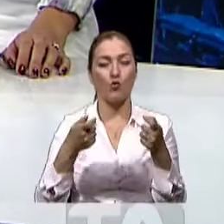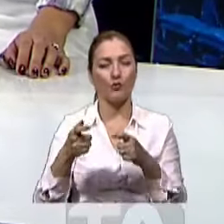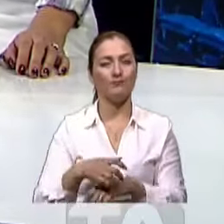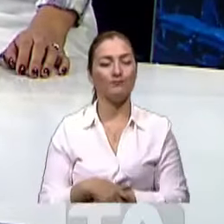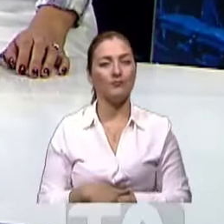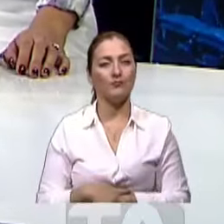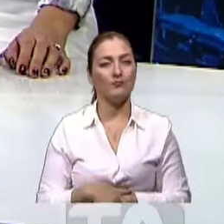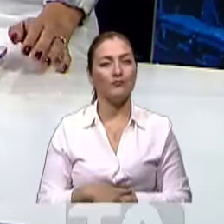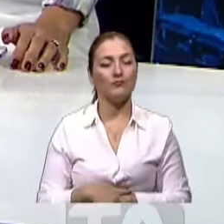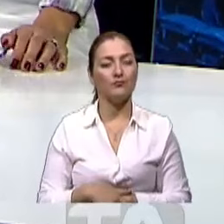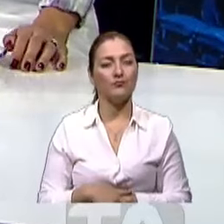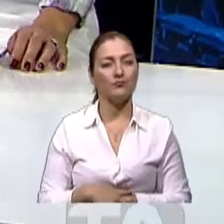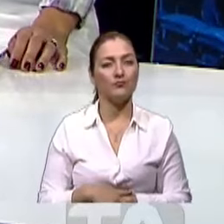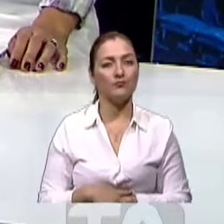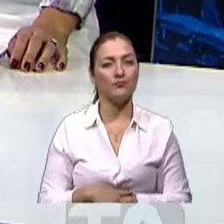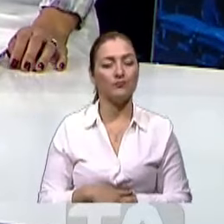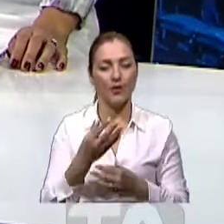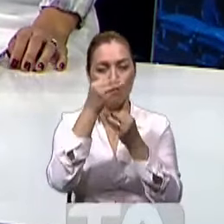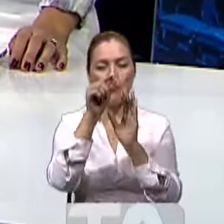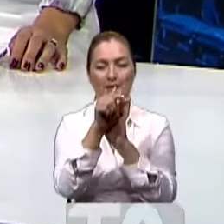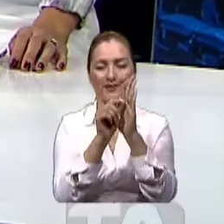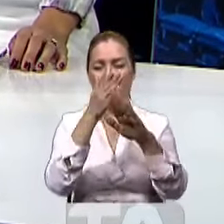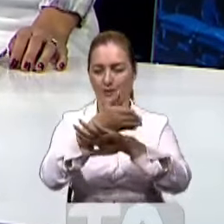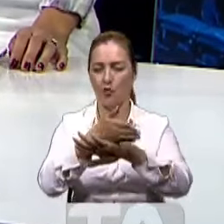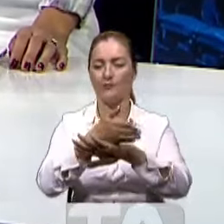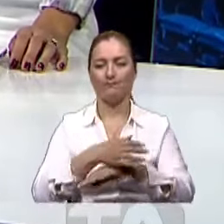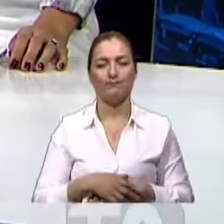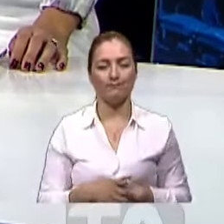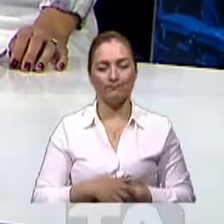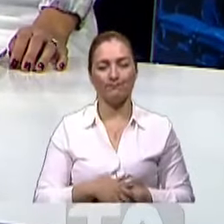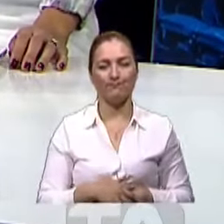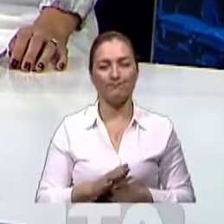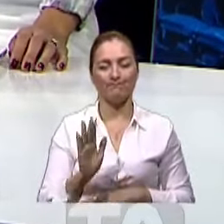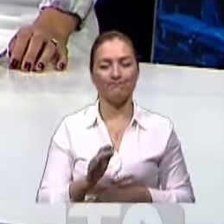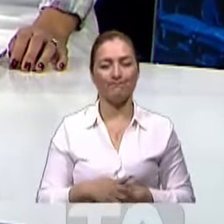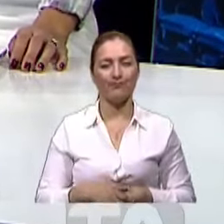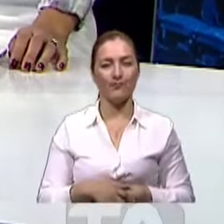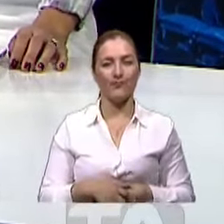Ajá, fueron un operativo pues traídos. Les estaremos informando en nuestras siguientes emisiones. Nos vamos.